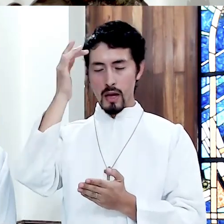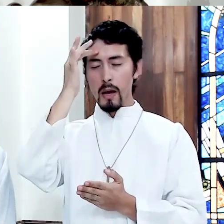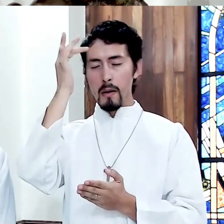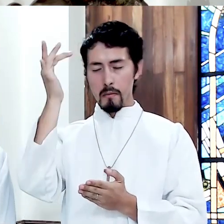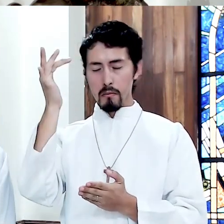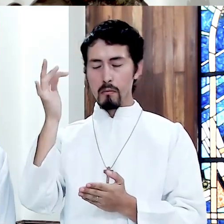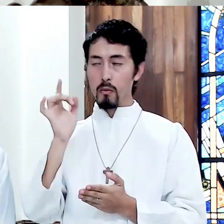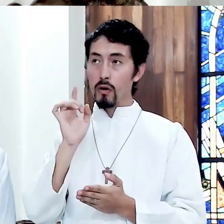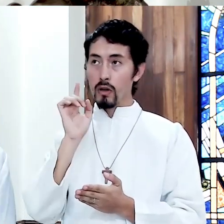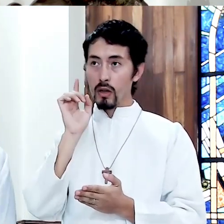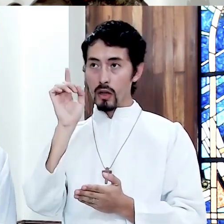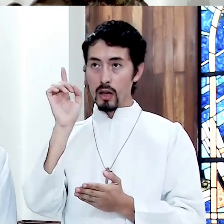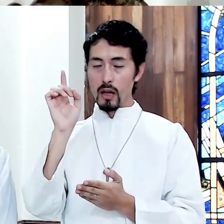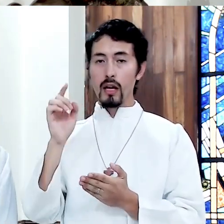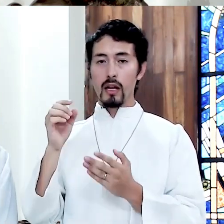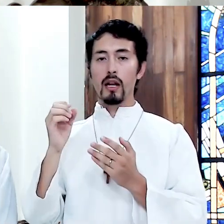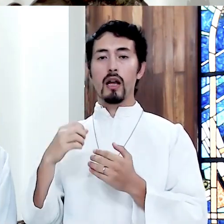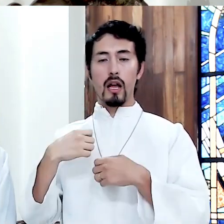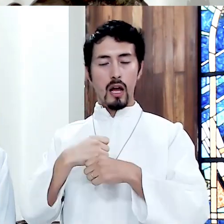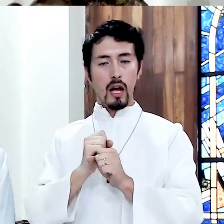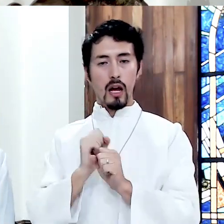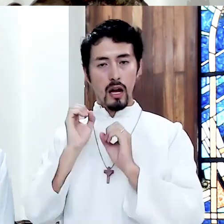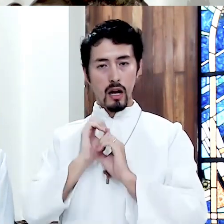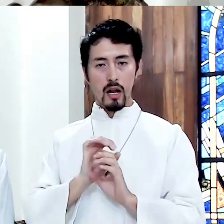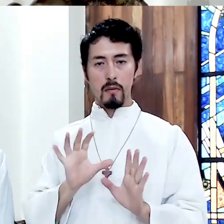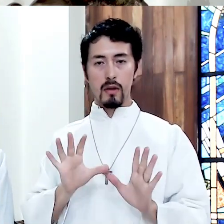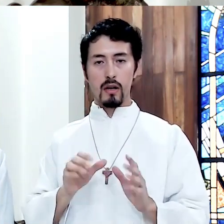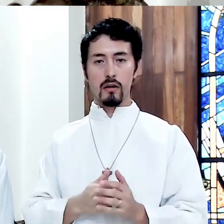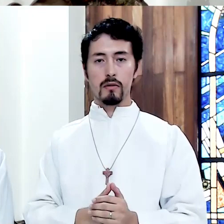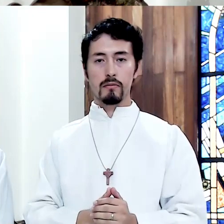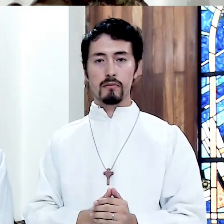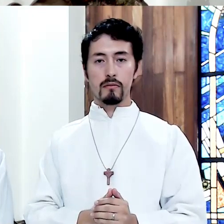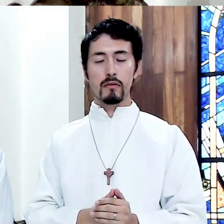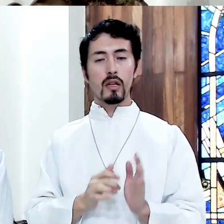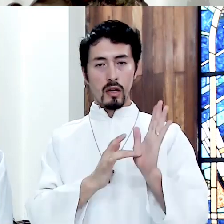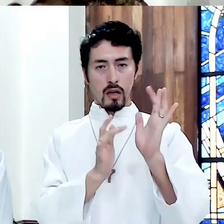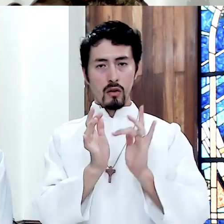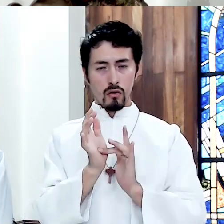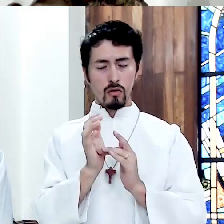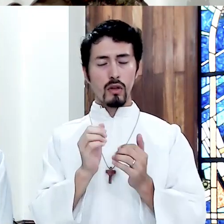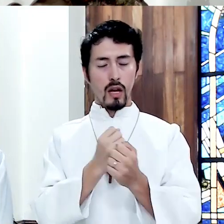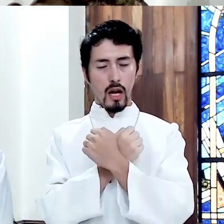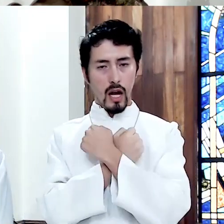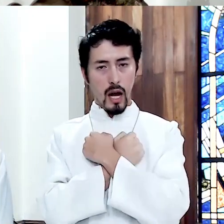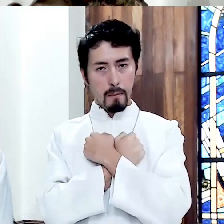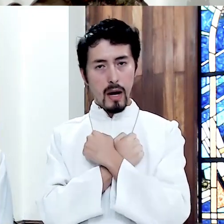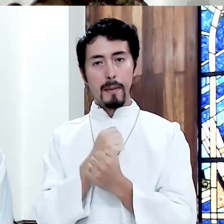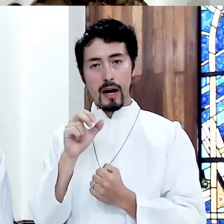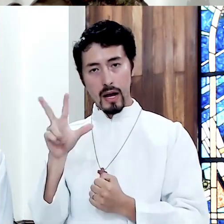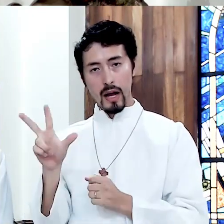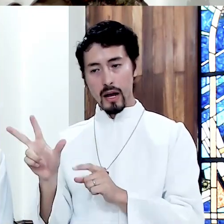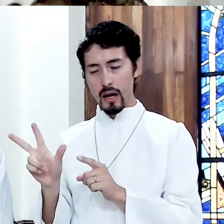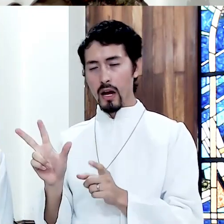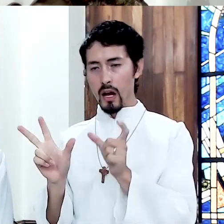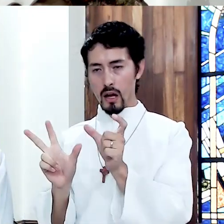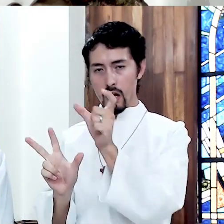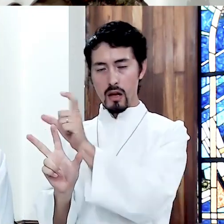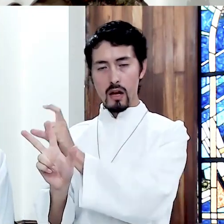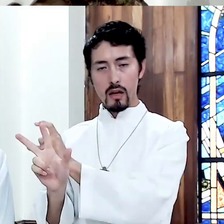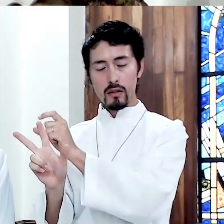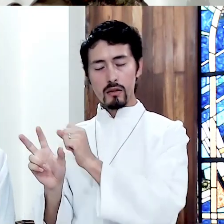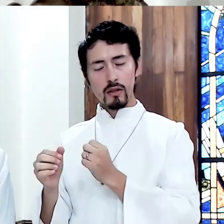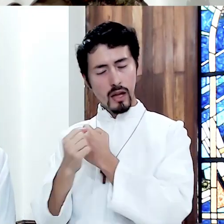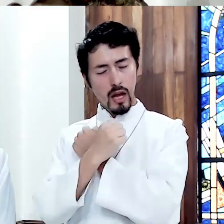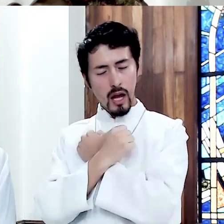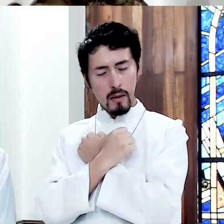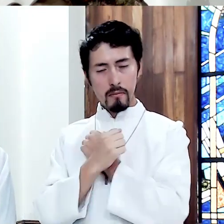Jesús amaba a Marta, a su hermano y a Lázaro. Sin embargo, cuando se enteró de que